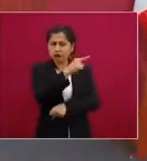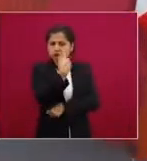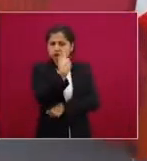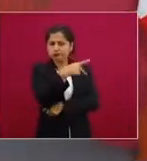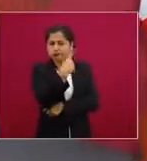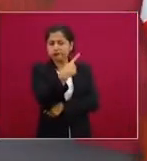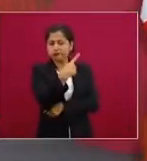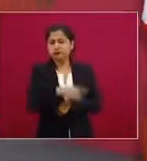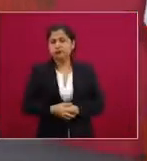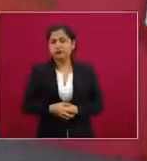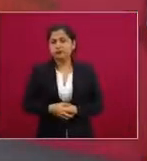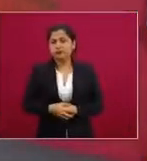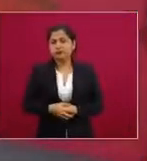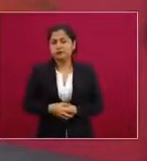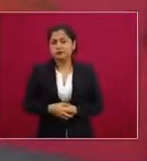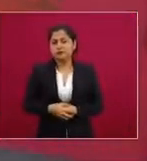instalaran